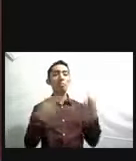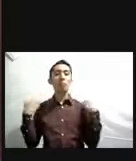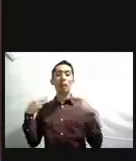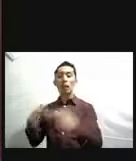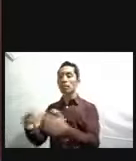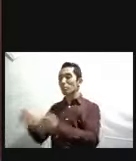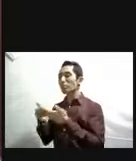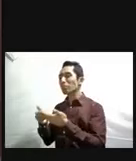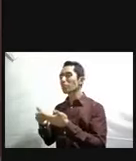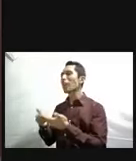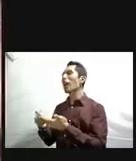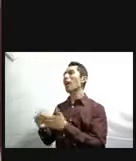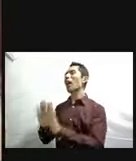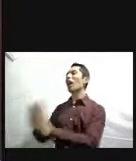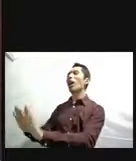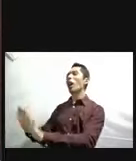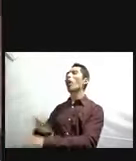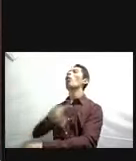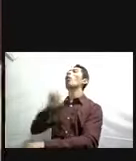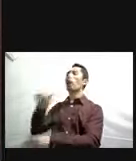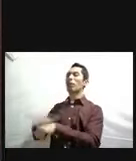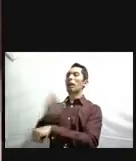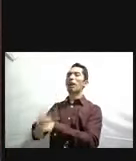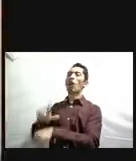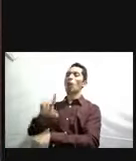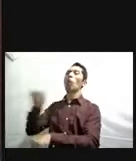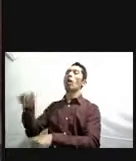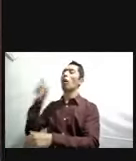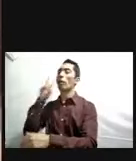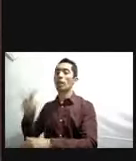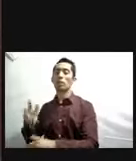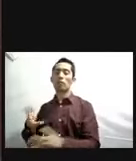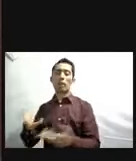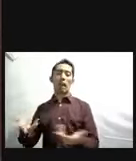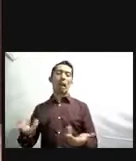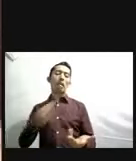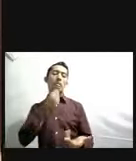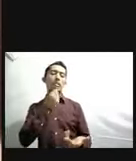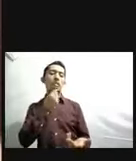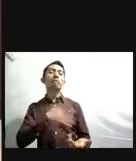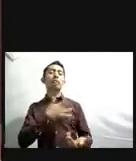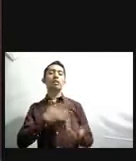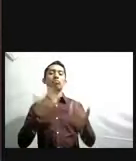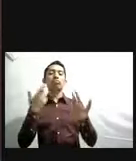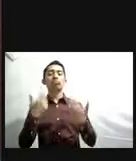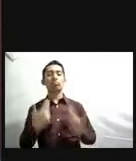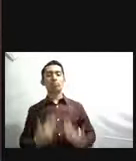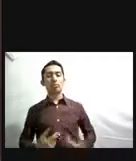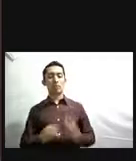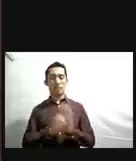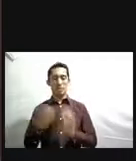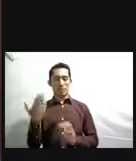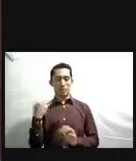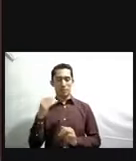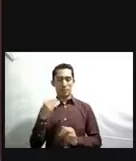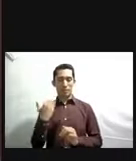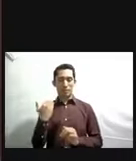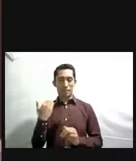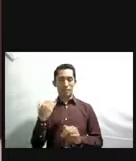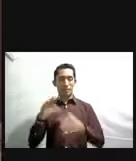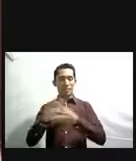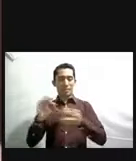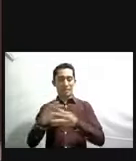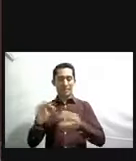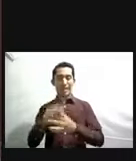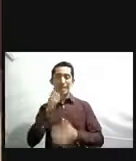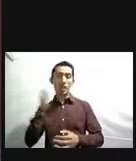que hablaban sobre la, estamos subiendo todos los trabajos que piden y no sabemos si los están evaluando,